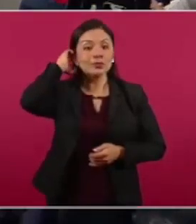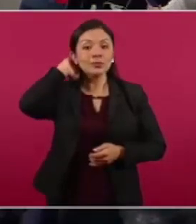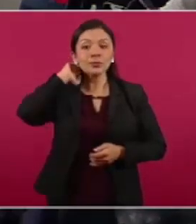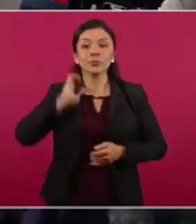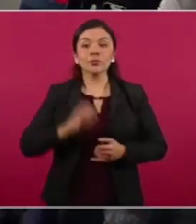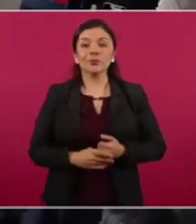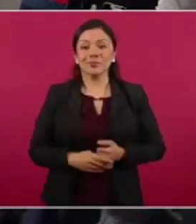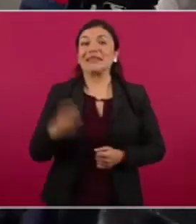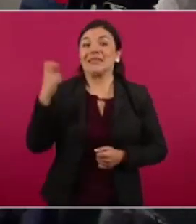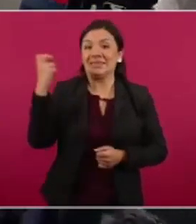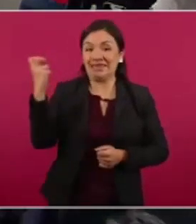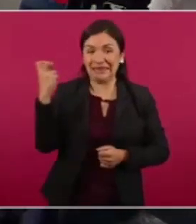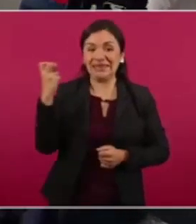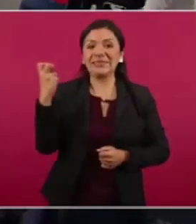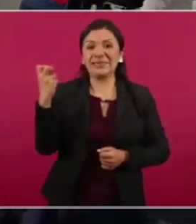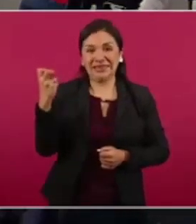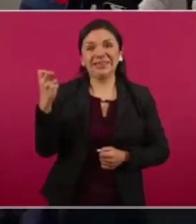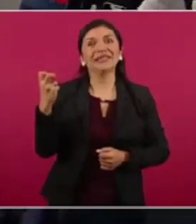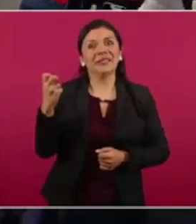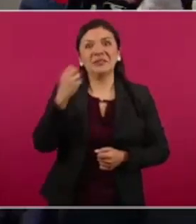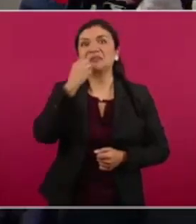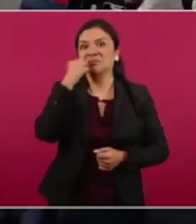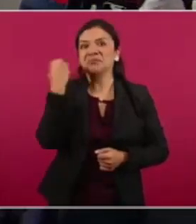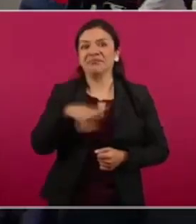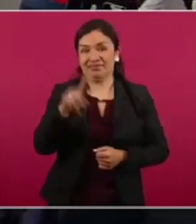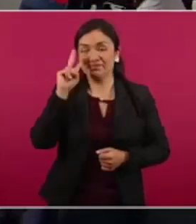Ahí está. Eso es buenísimo.